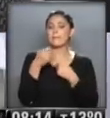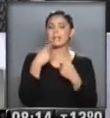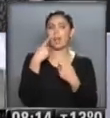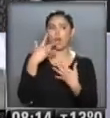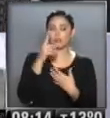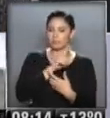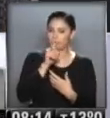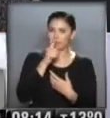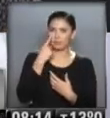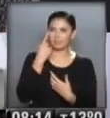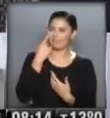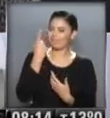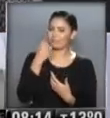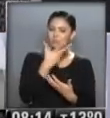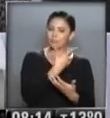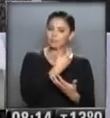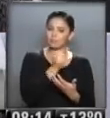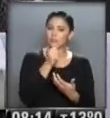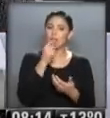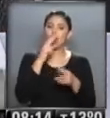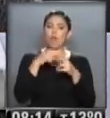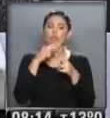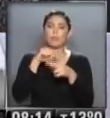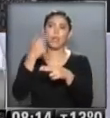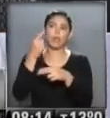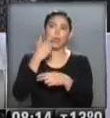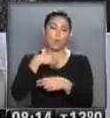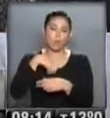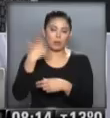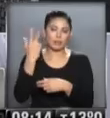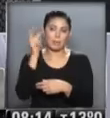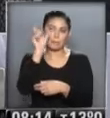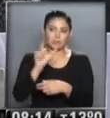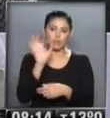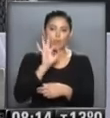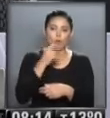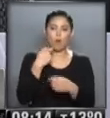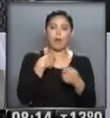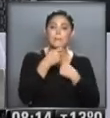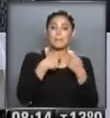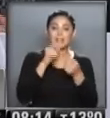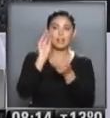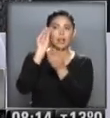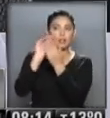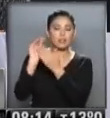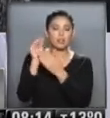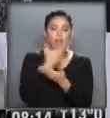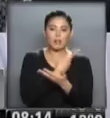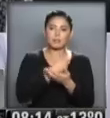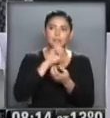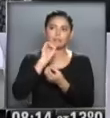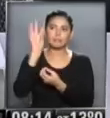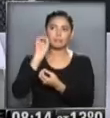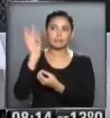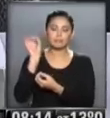Cuál es su actividad a nombre a veces de particulares a veces a nombres de eh las propias empresas pero